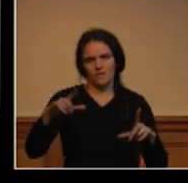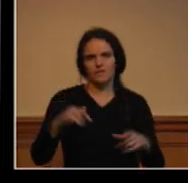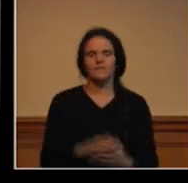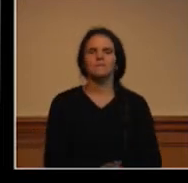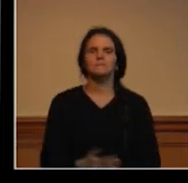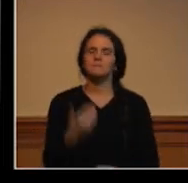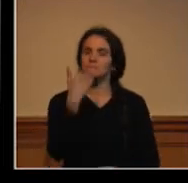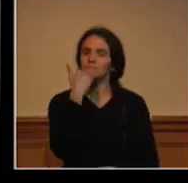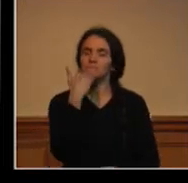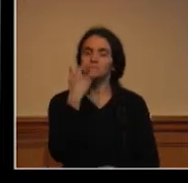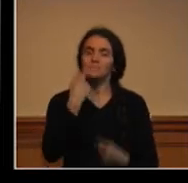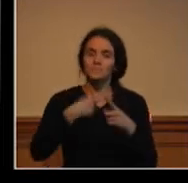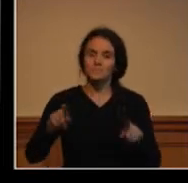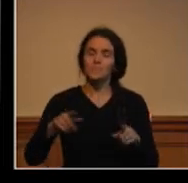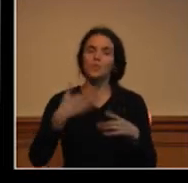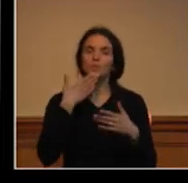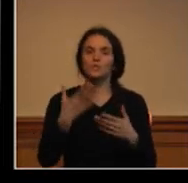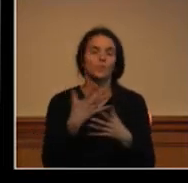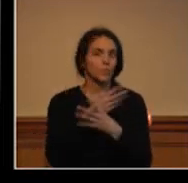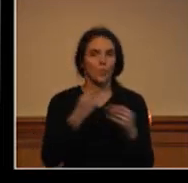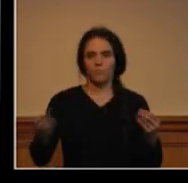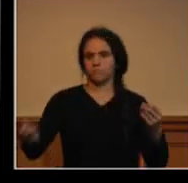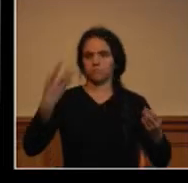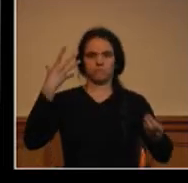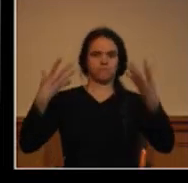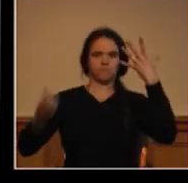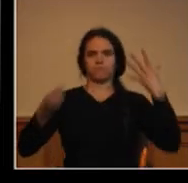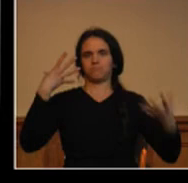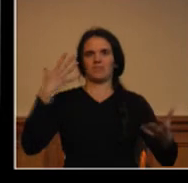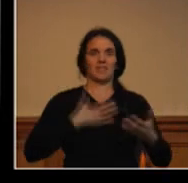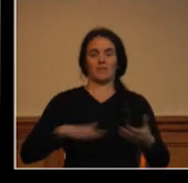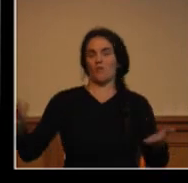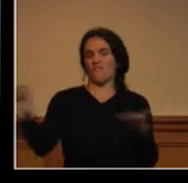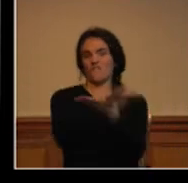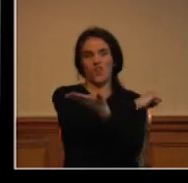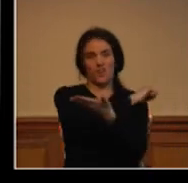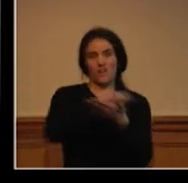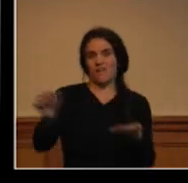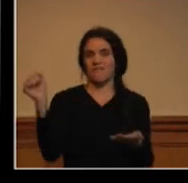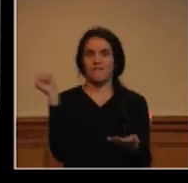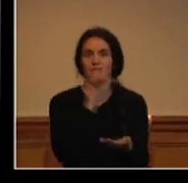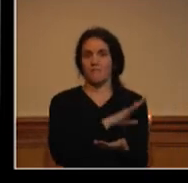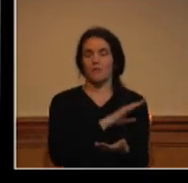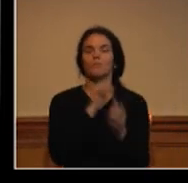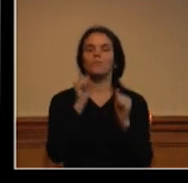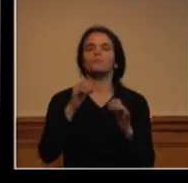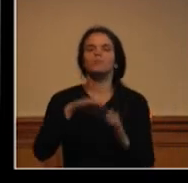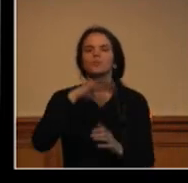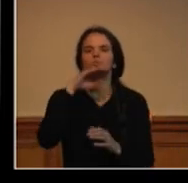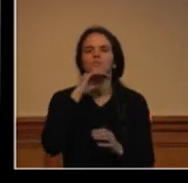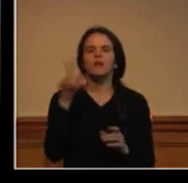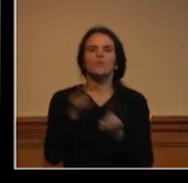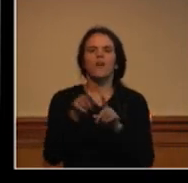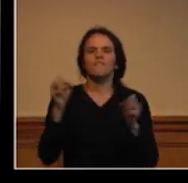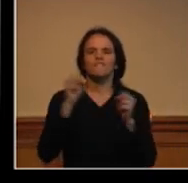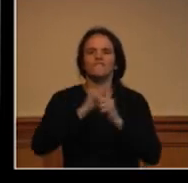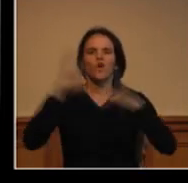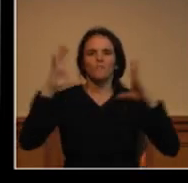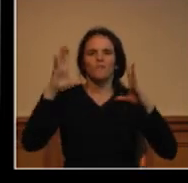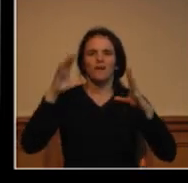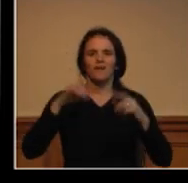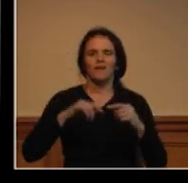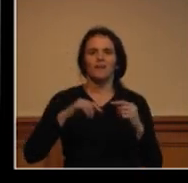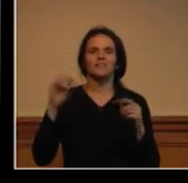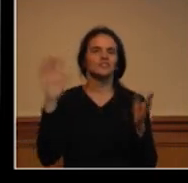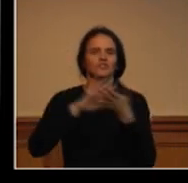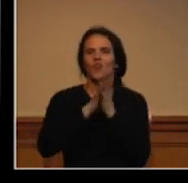Por otro lado, cuando tenemos demasiado estímulo en la pantalla y los queremos borrar fácilmente, podemos utilizar la bomba que lo borra